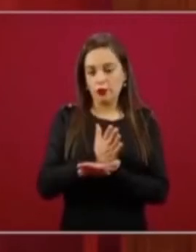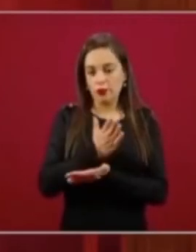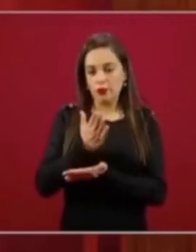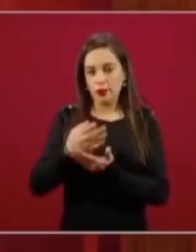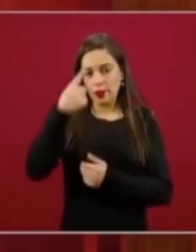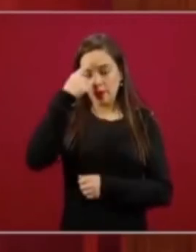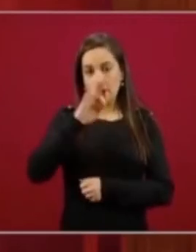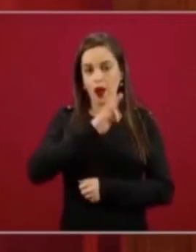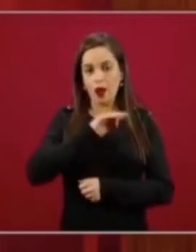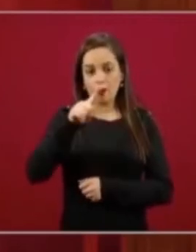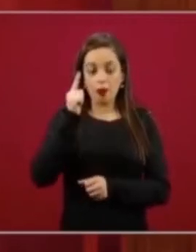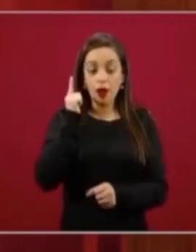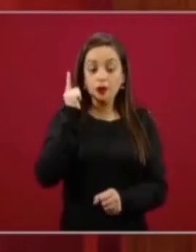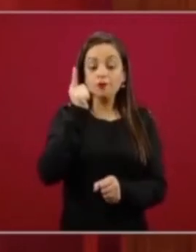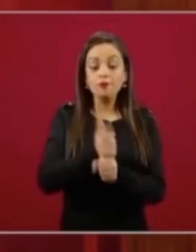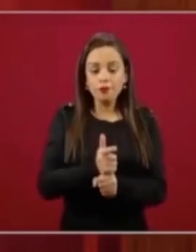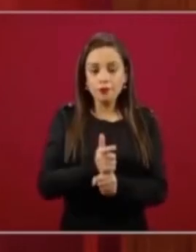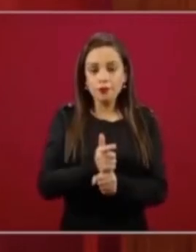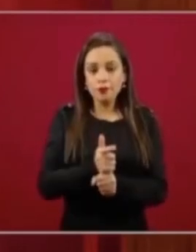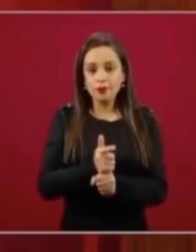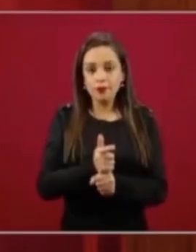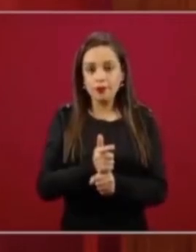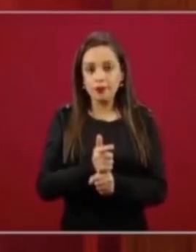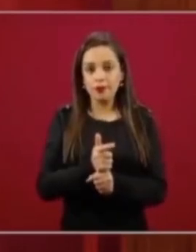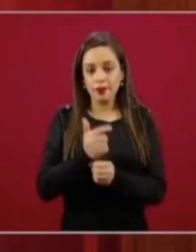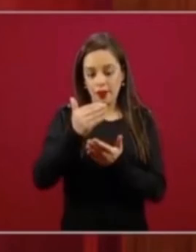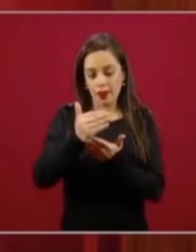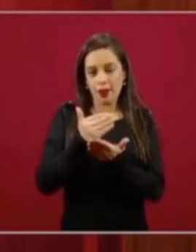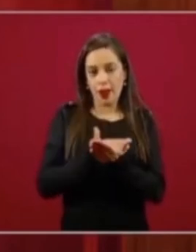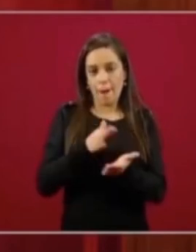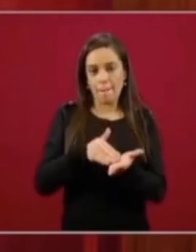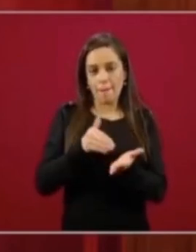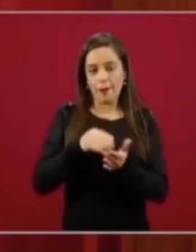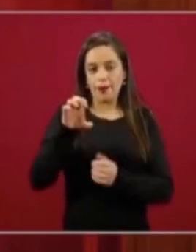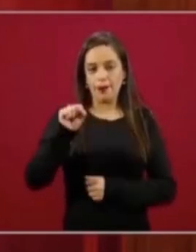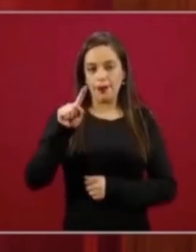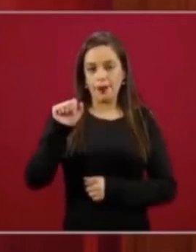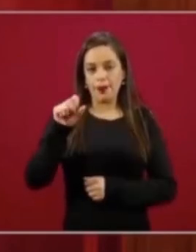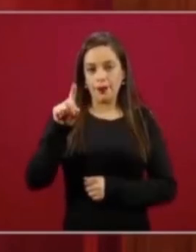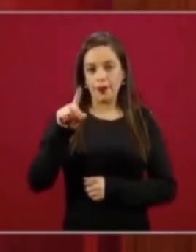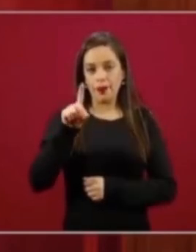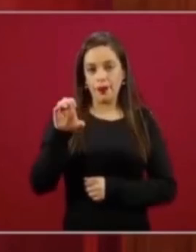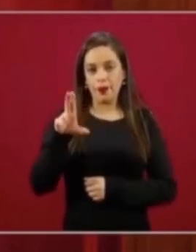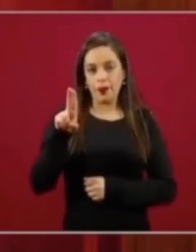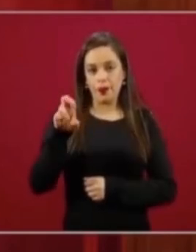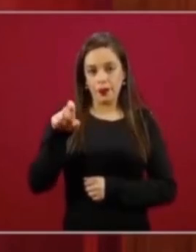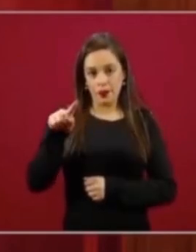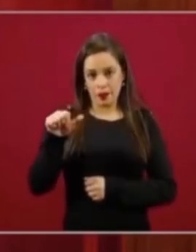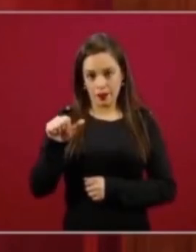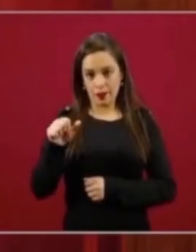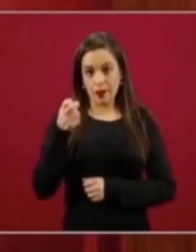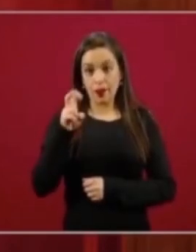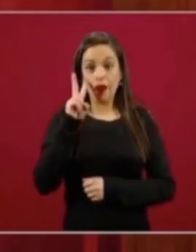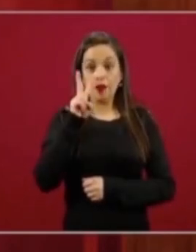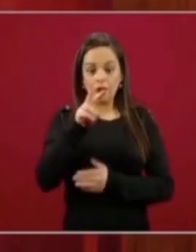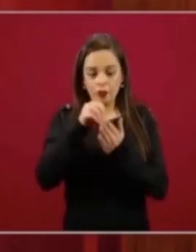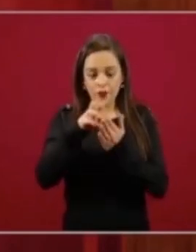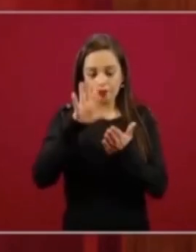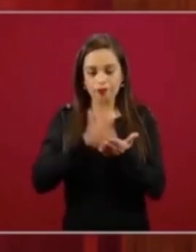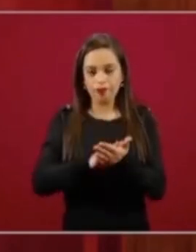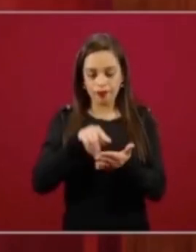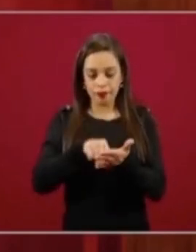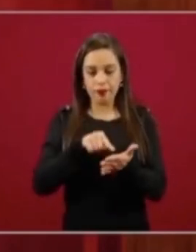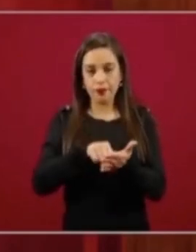su estado de cuenta. Y aquí colocamos los dos depósitos, cómo están nombrados en el estado de cuenta para quien